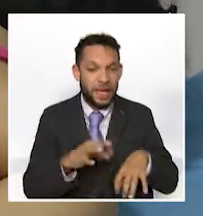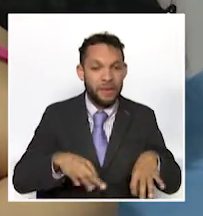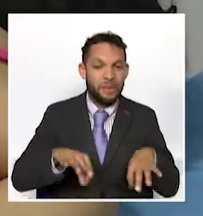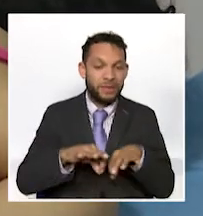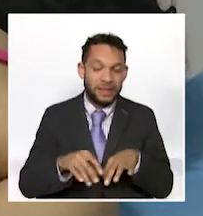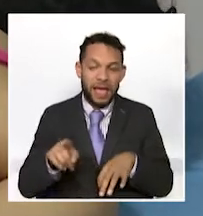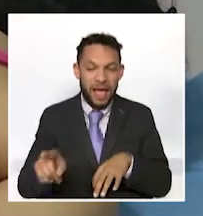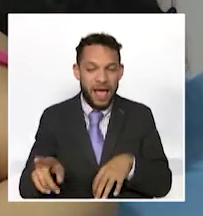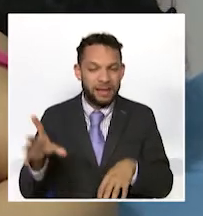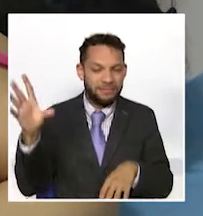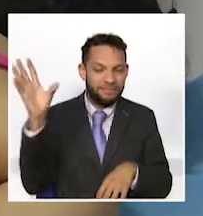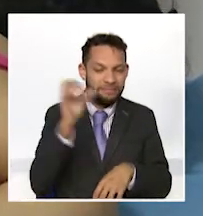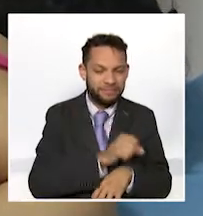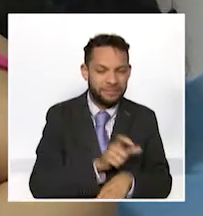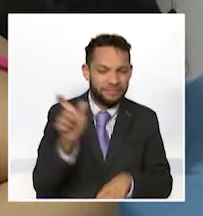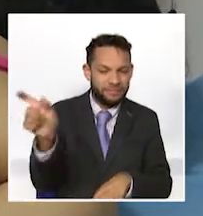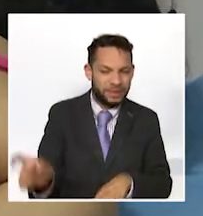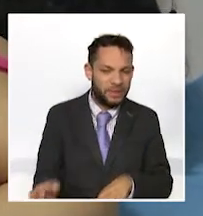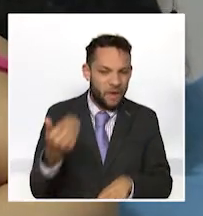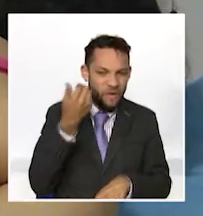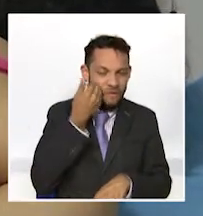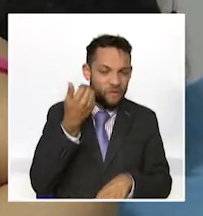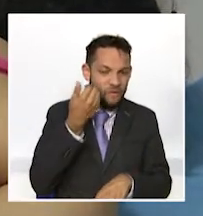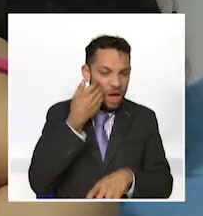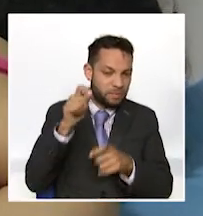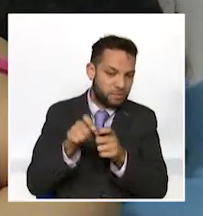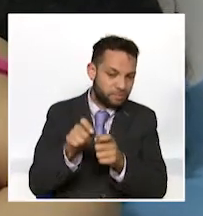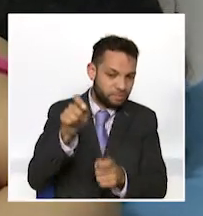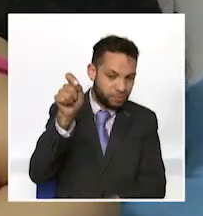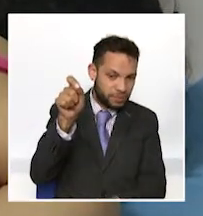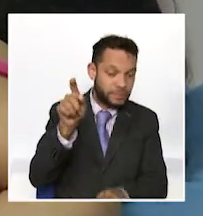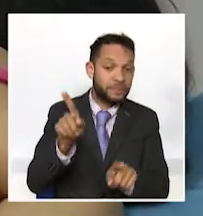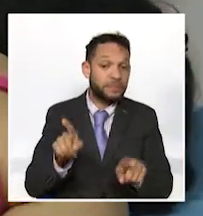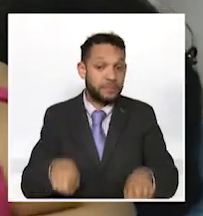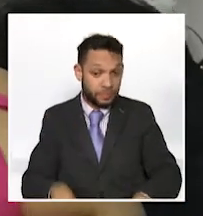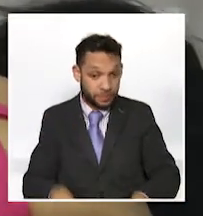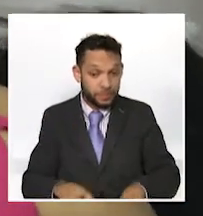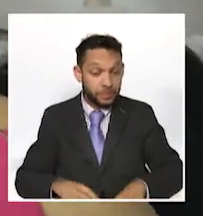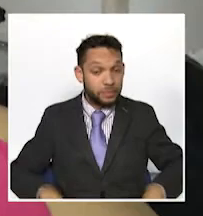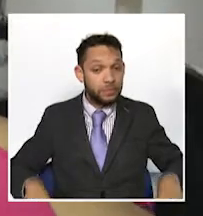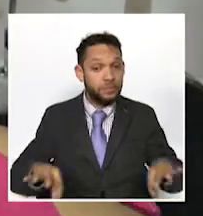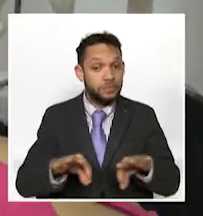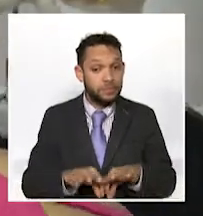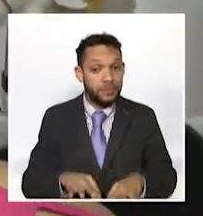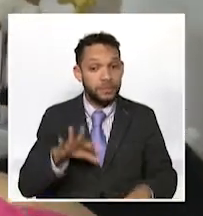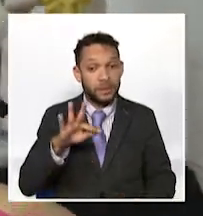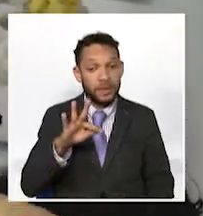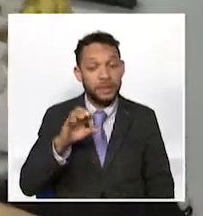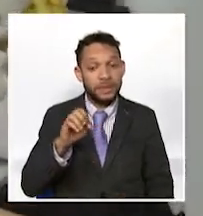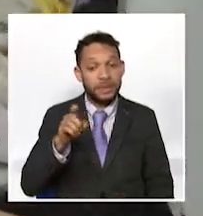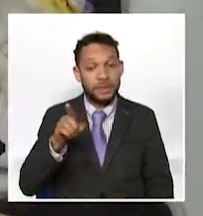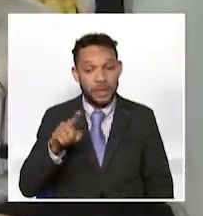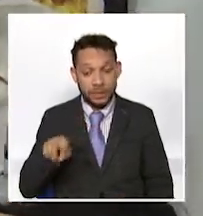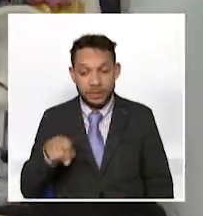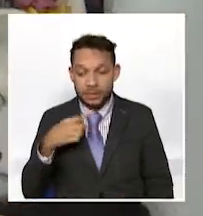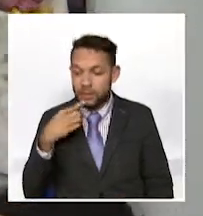acortamiento de una de las extremidades causada por eso. Ahora hay un test mucho más específico que llamamos el test de Ferril, que nos permite medir también el acortamiento de